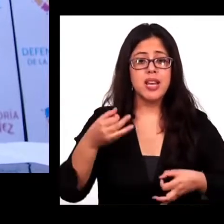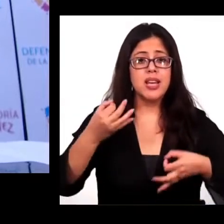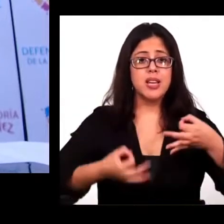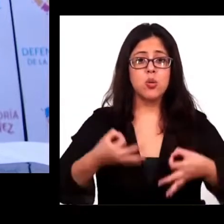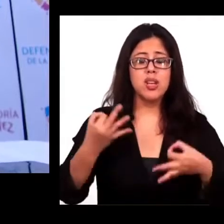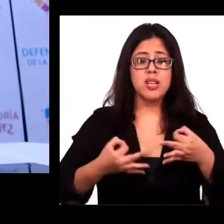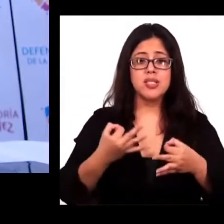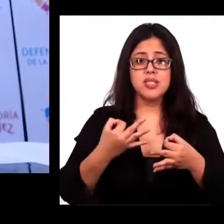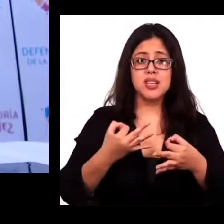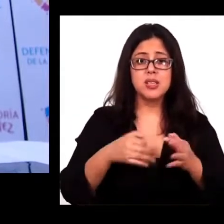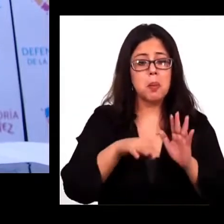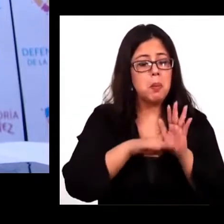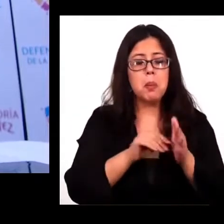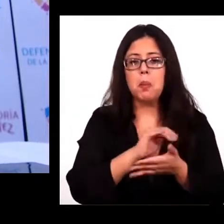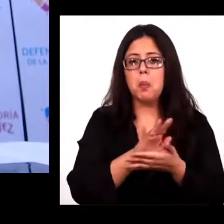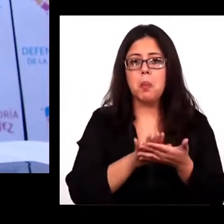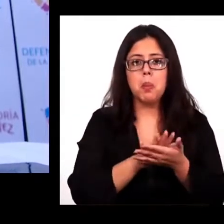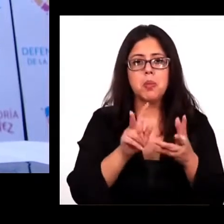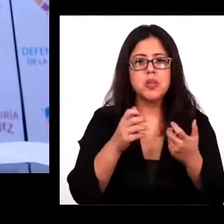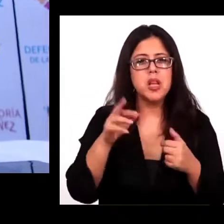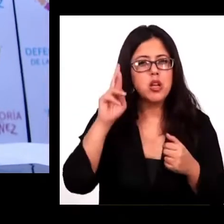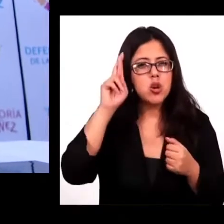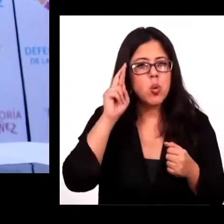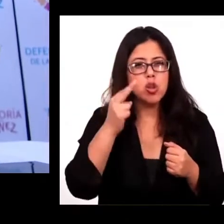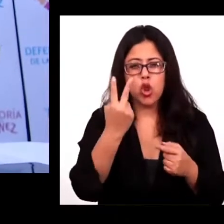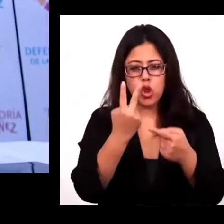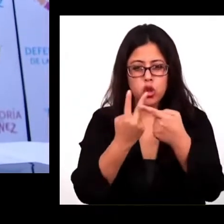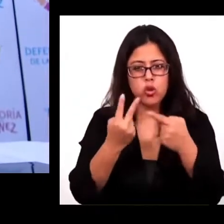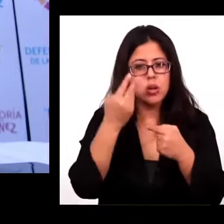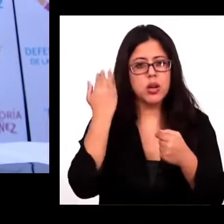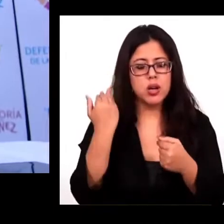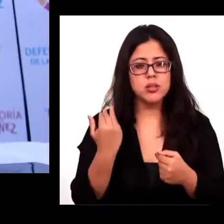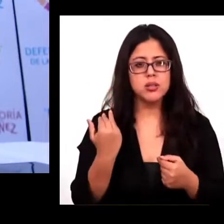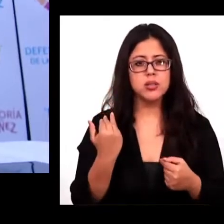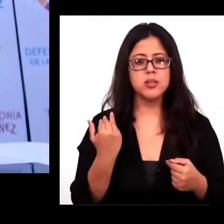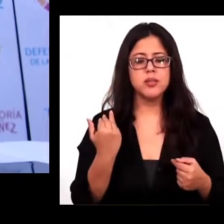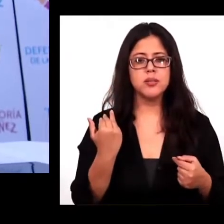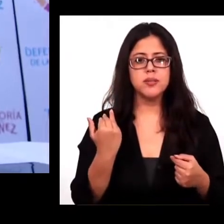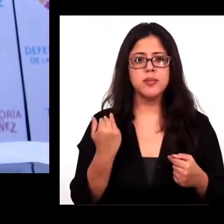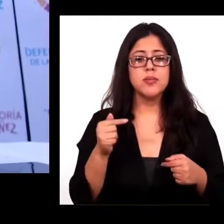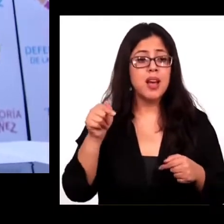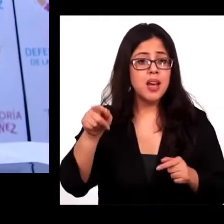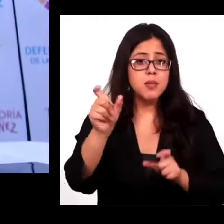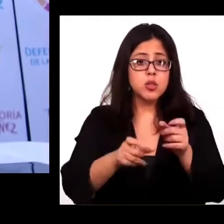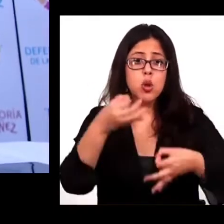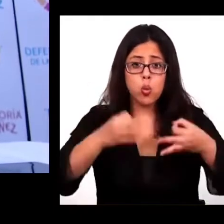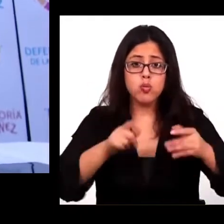mínimas, particularmente recuerdo 2 casos específicos, los jueces tienen